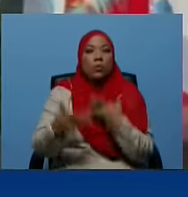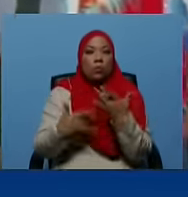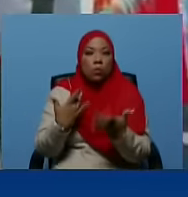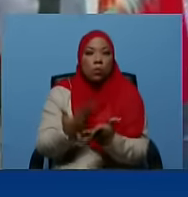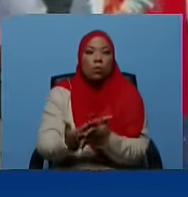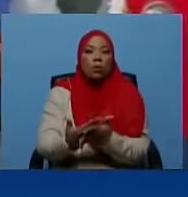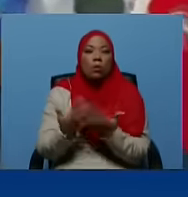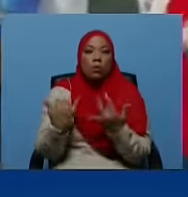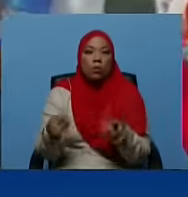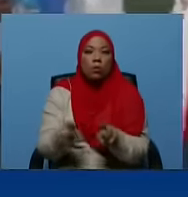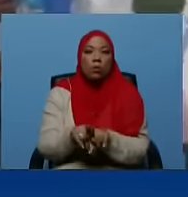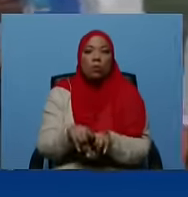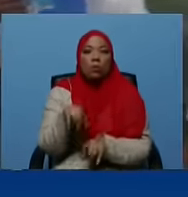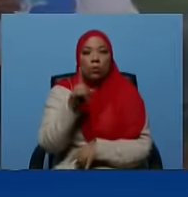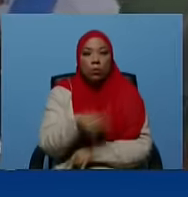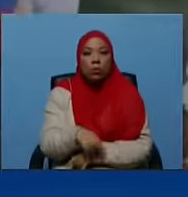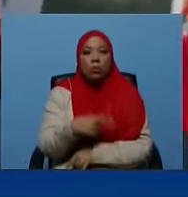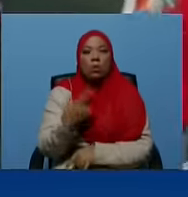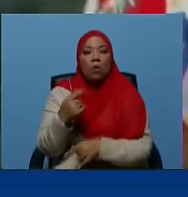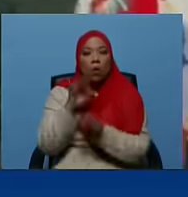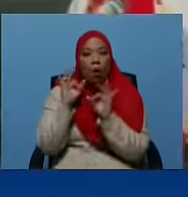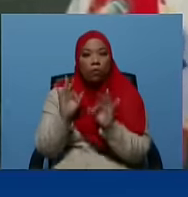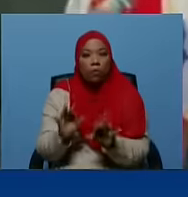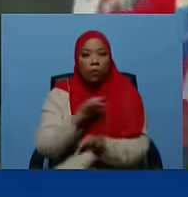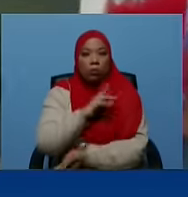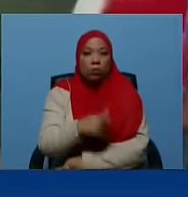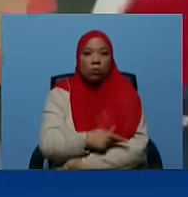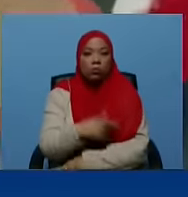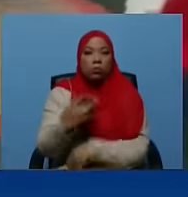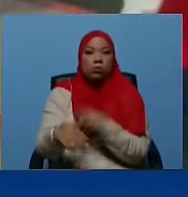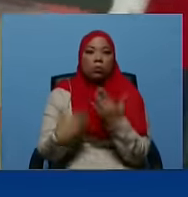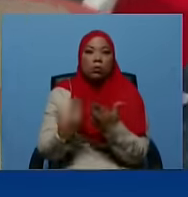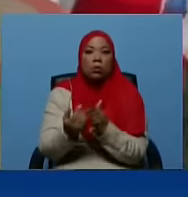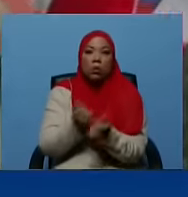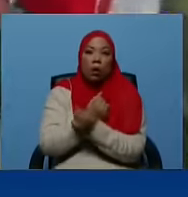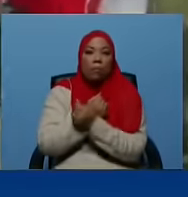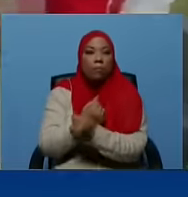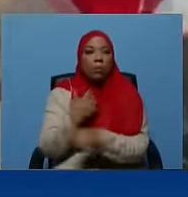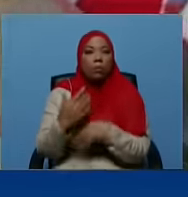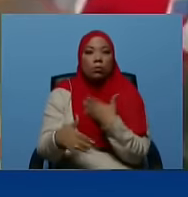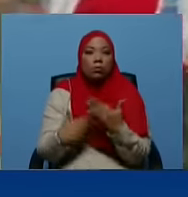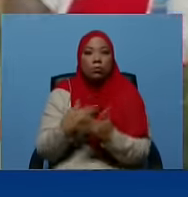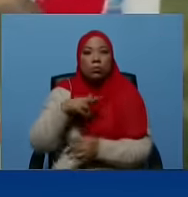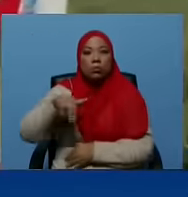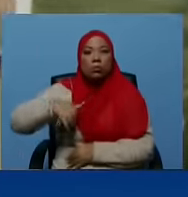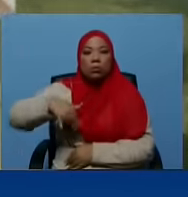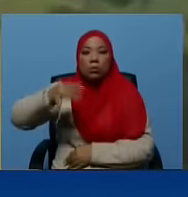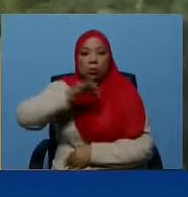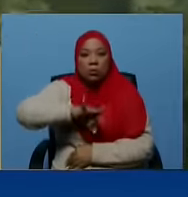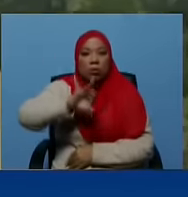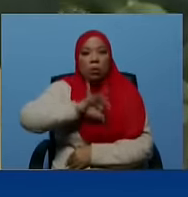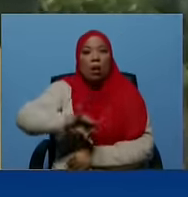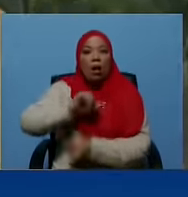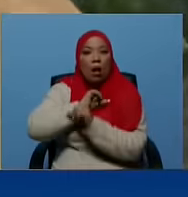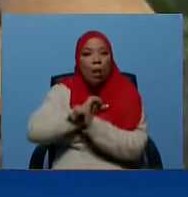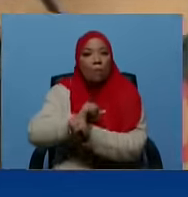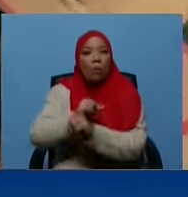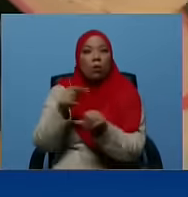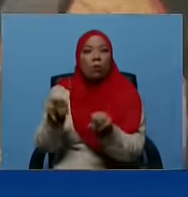así adelante con mucha fuerza con mucha fuerza y mucho amor Nosotros somos el